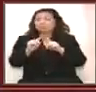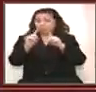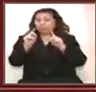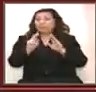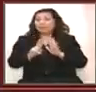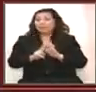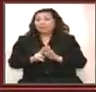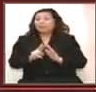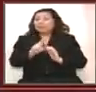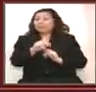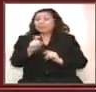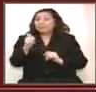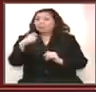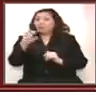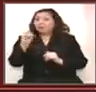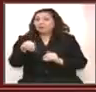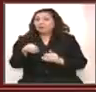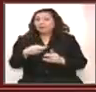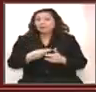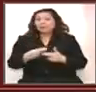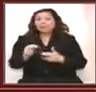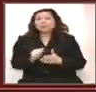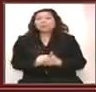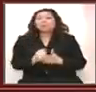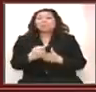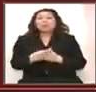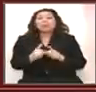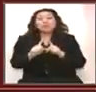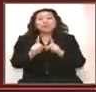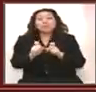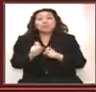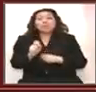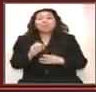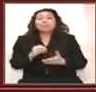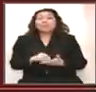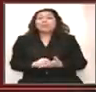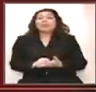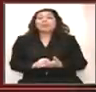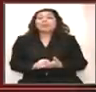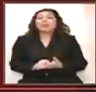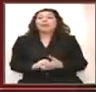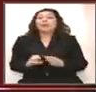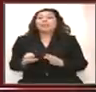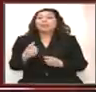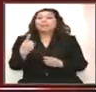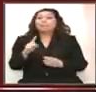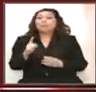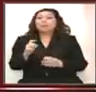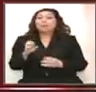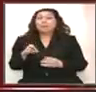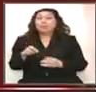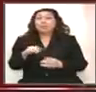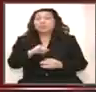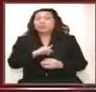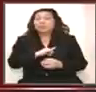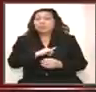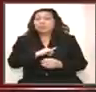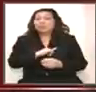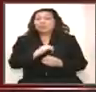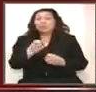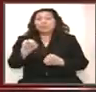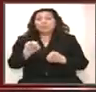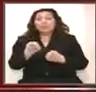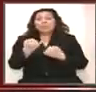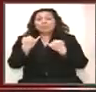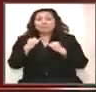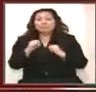pantalla, el 100% de delitos registrados por las encuestas de victimización realizadas por el ENAPRES del Instituto Nacional de